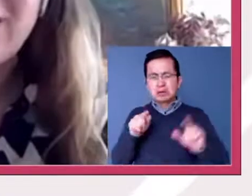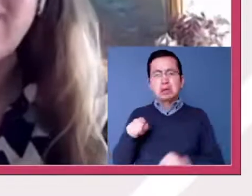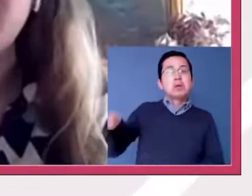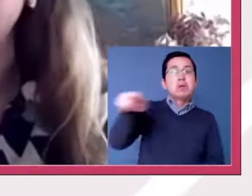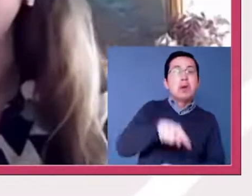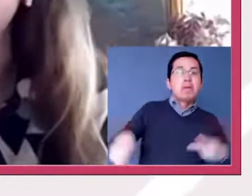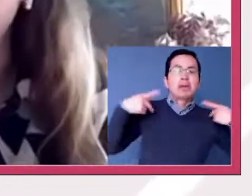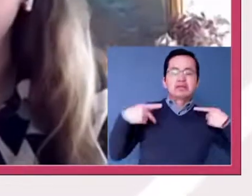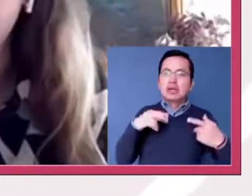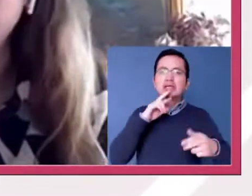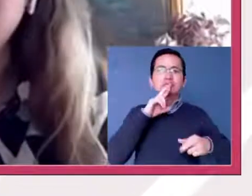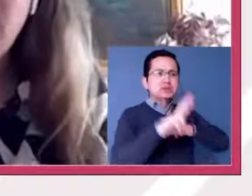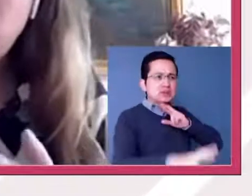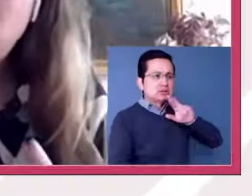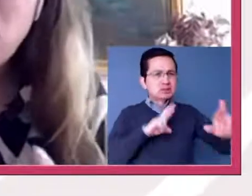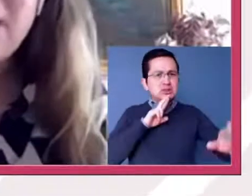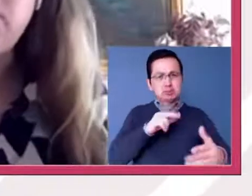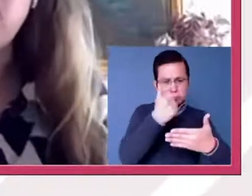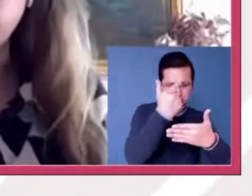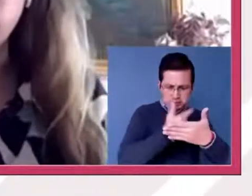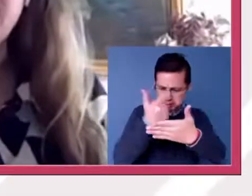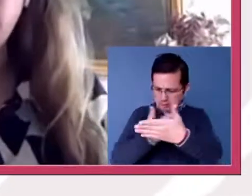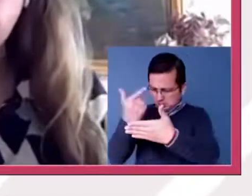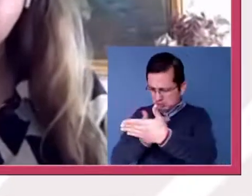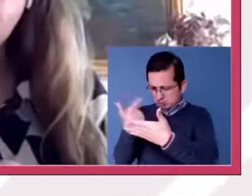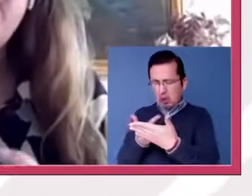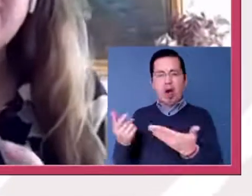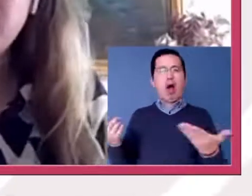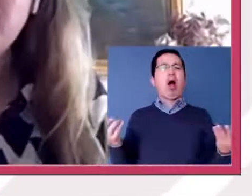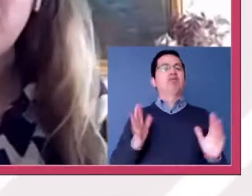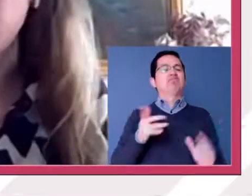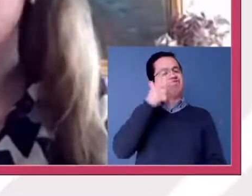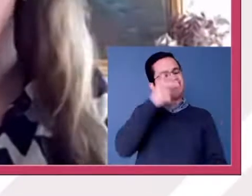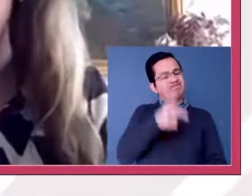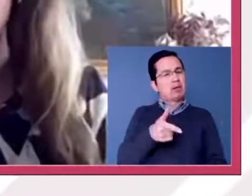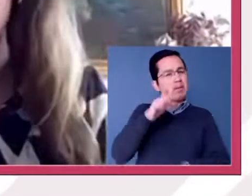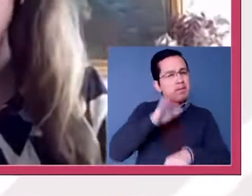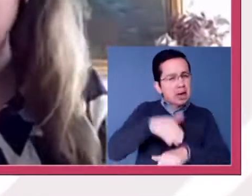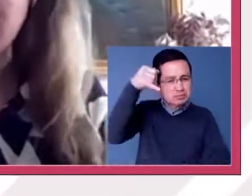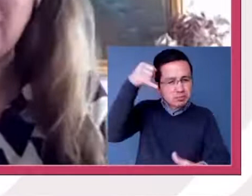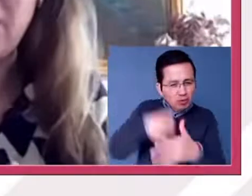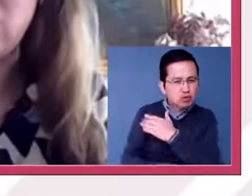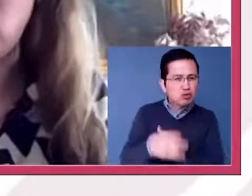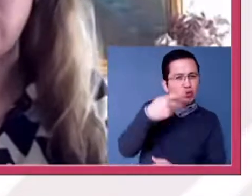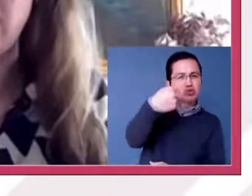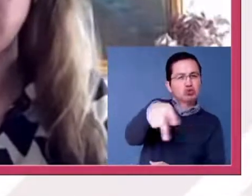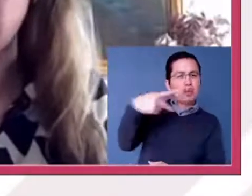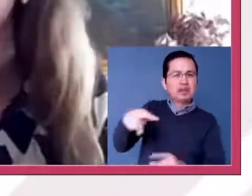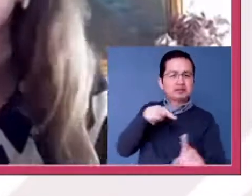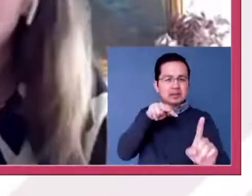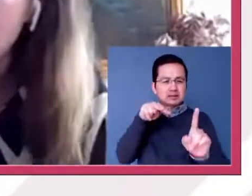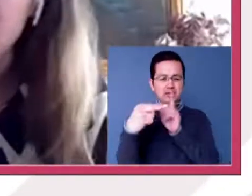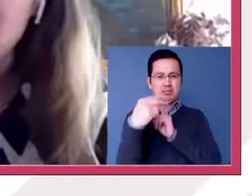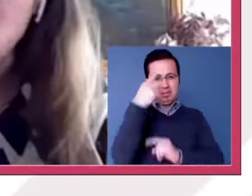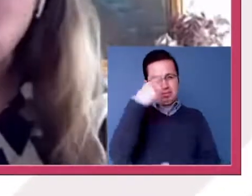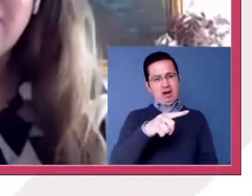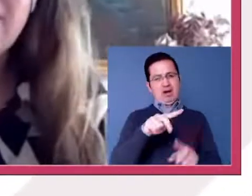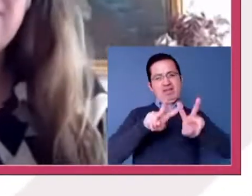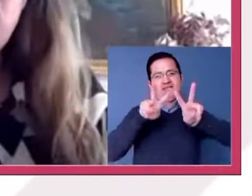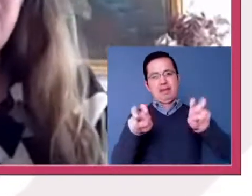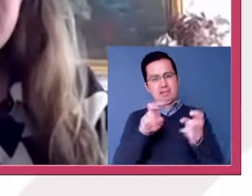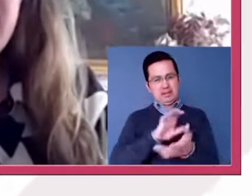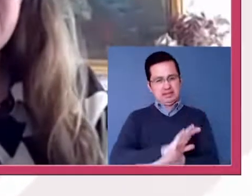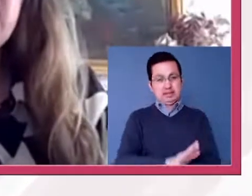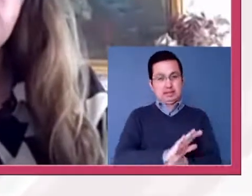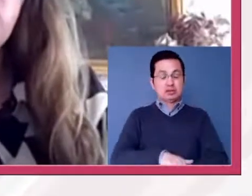sí y poder analizar de maneras mucho más profundas cómo percibe la población las prácticas discriminatorias. Sus 3 ediciones